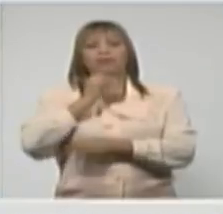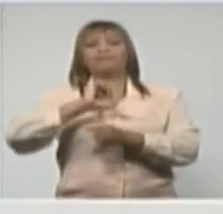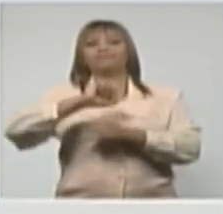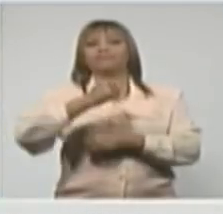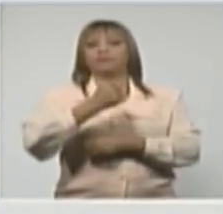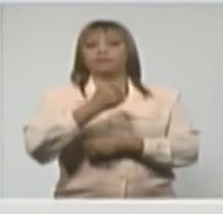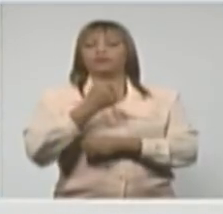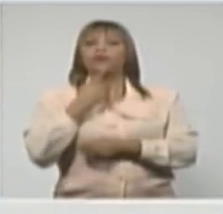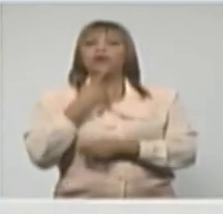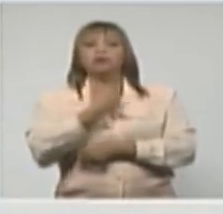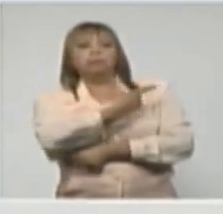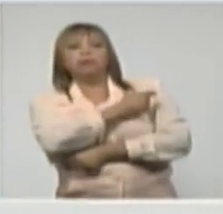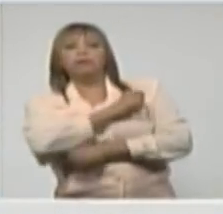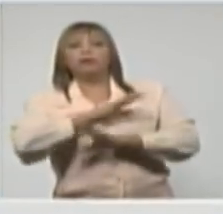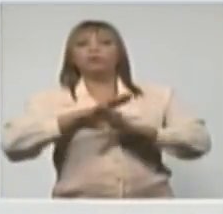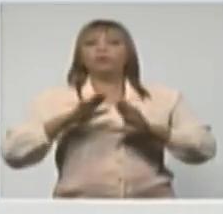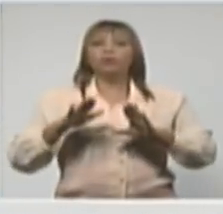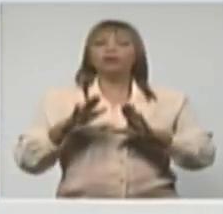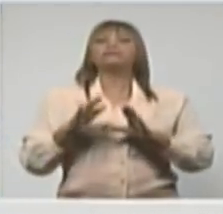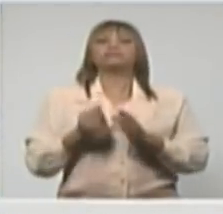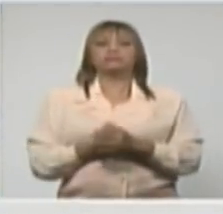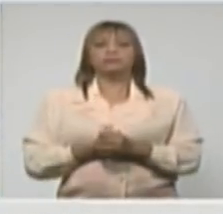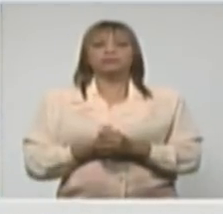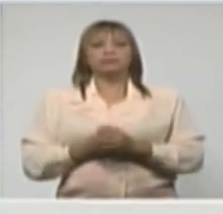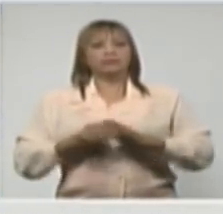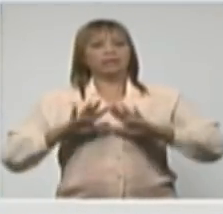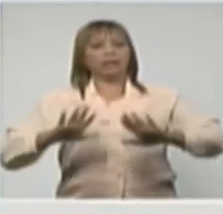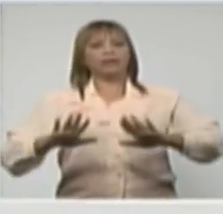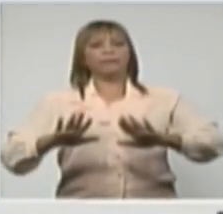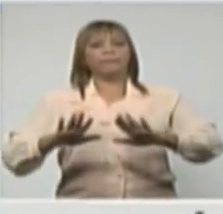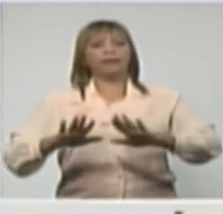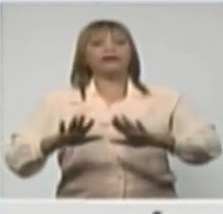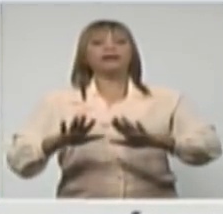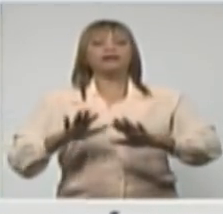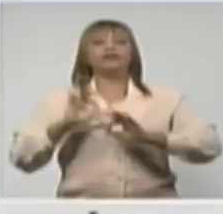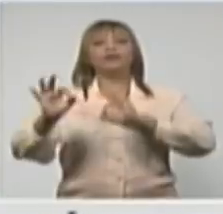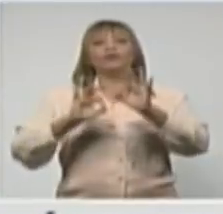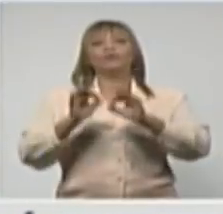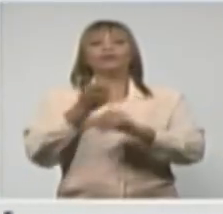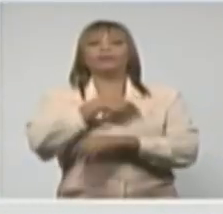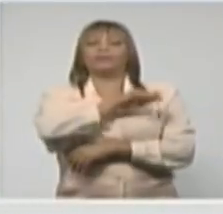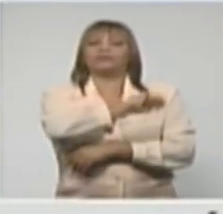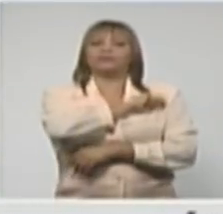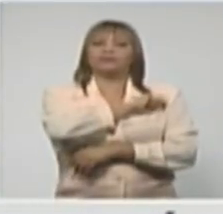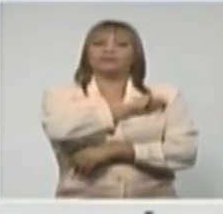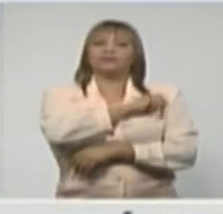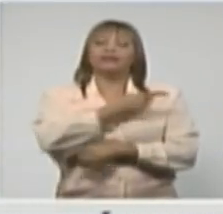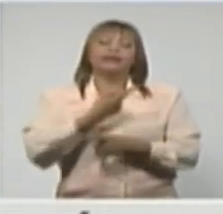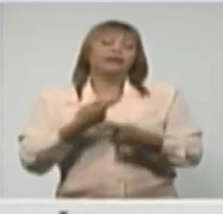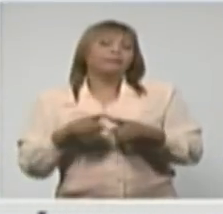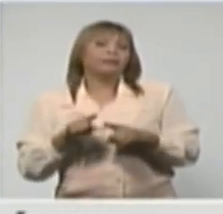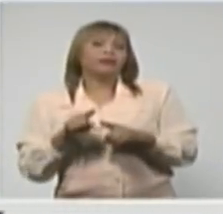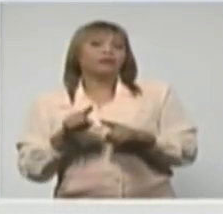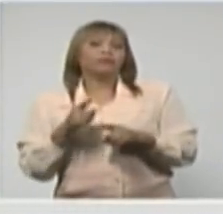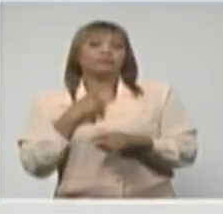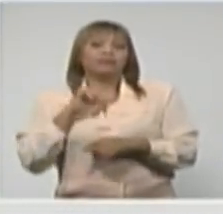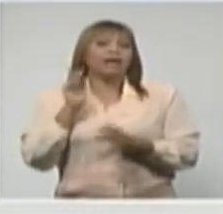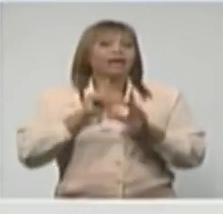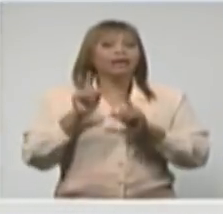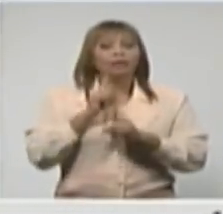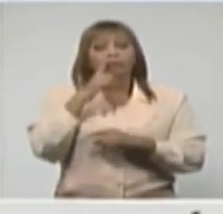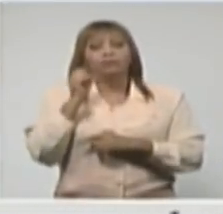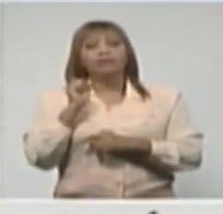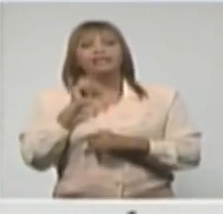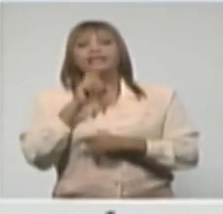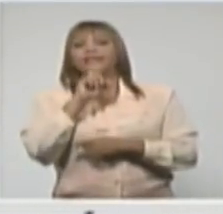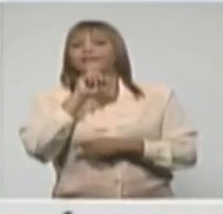la vacuna, logras una inmunidad y proteges a la población. Las que no la tienen son muy complejas,